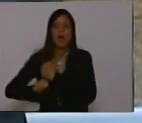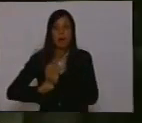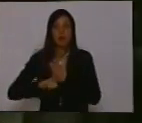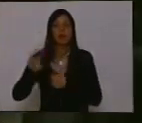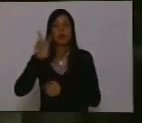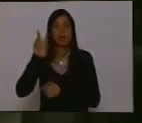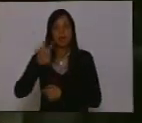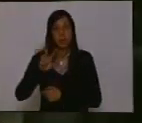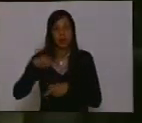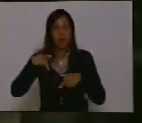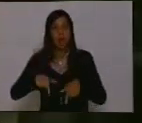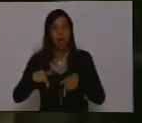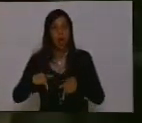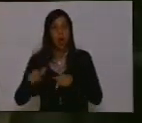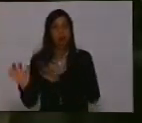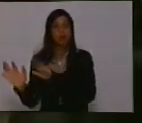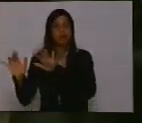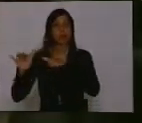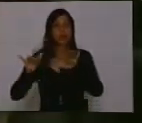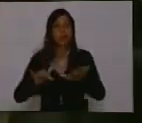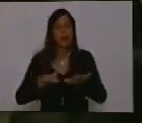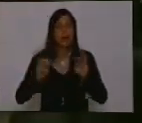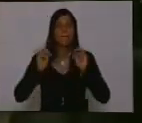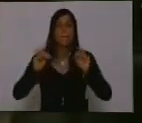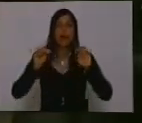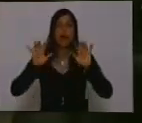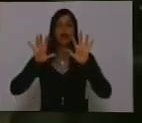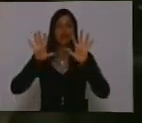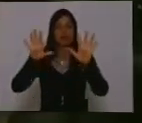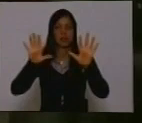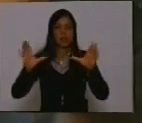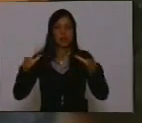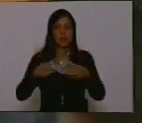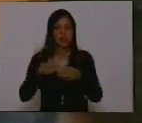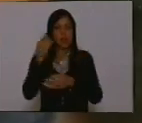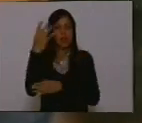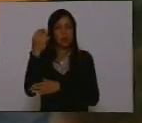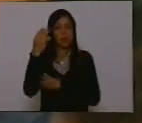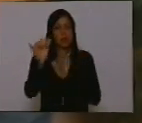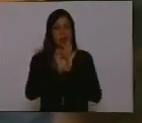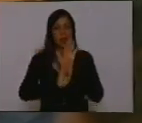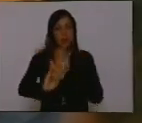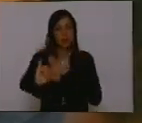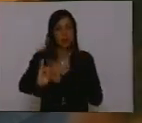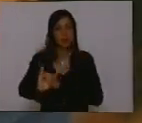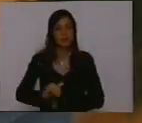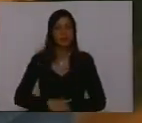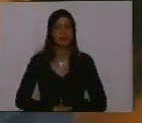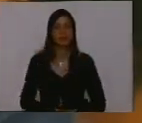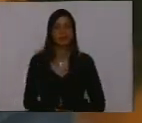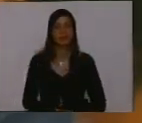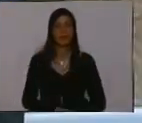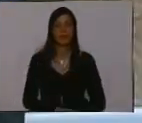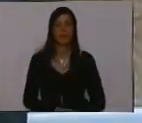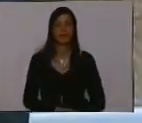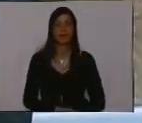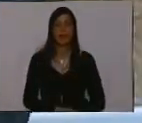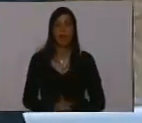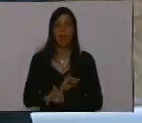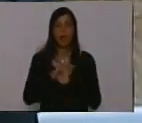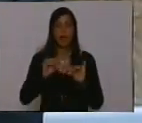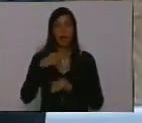esta magnífica y extraordinaria Asamblea Constituyente. Quiero terminar